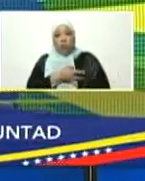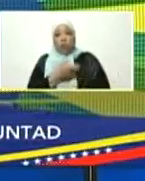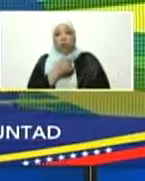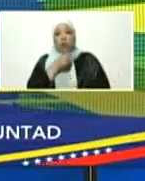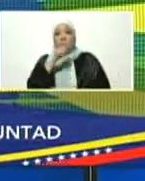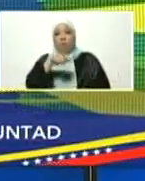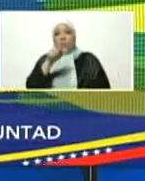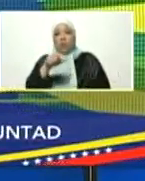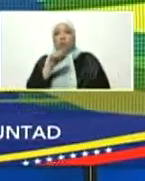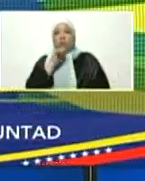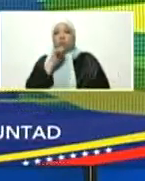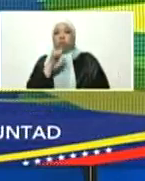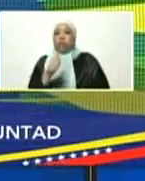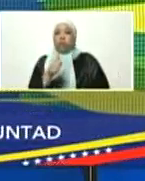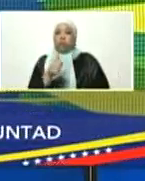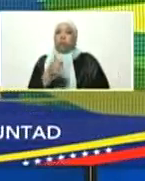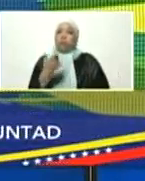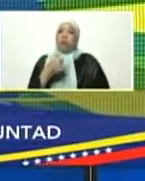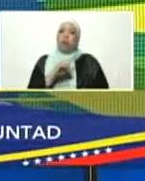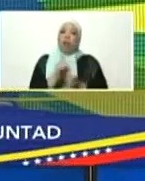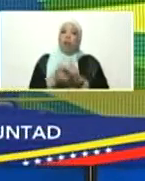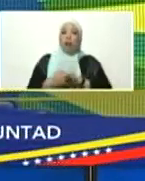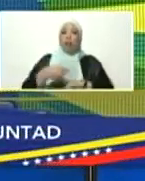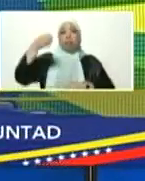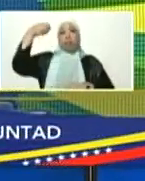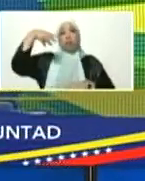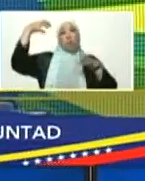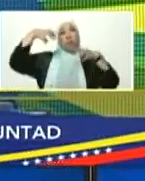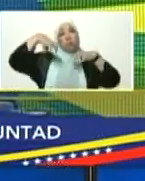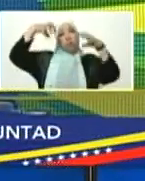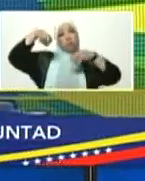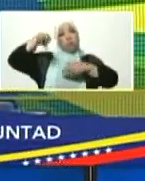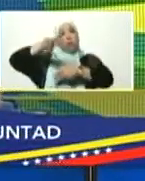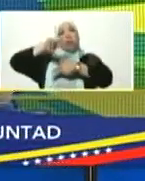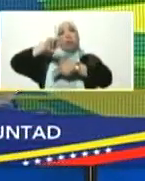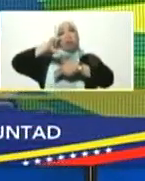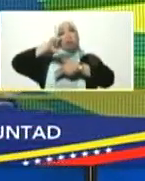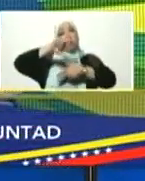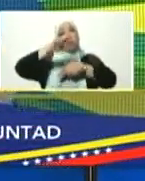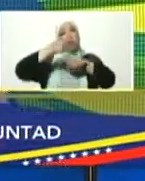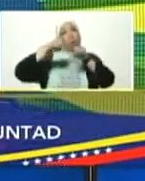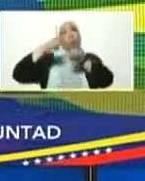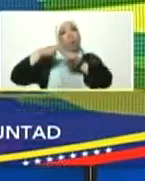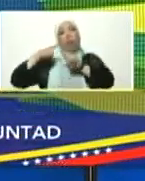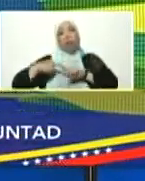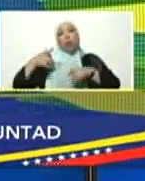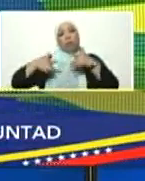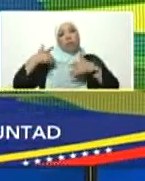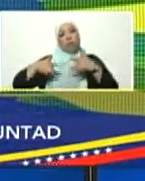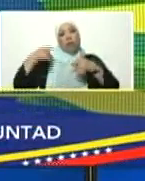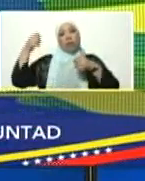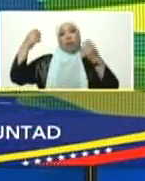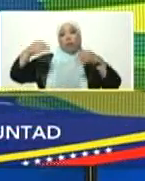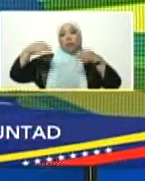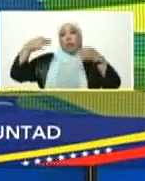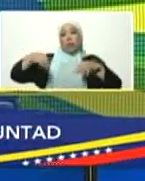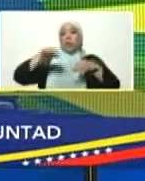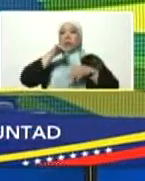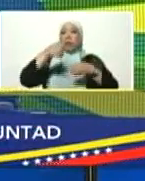tragedia, el cambio climático que ha llegado y que afecta y golpea duramente a los pueblos del